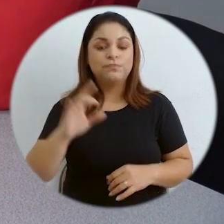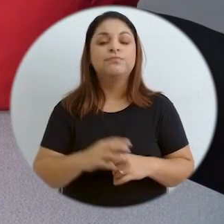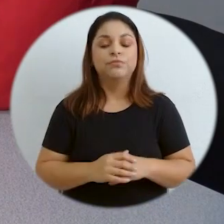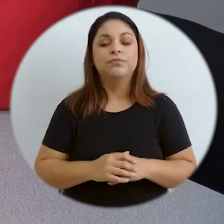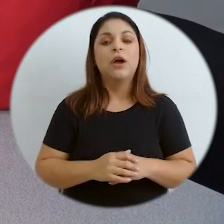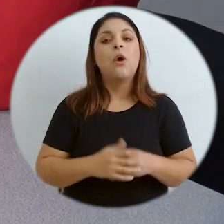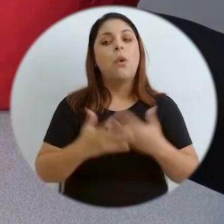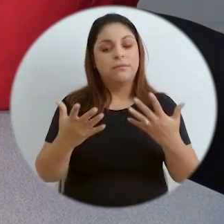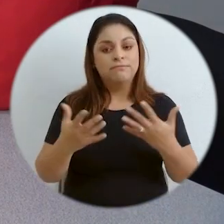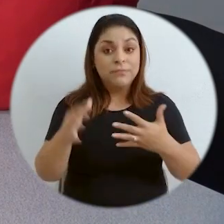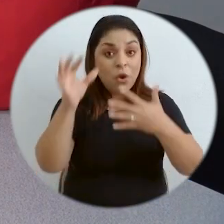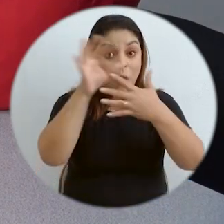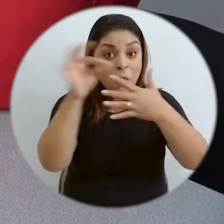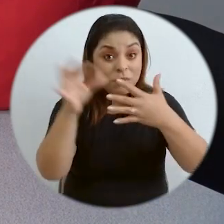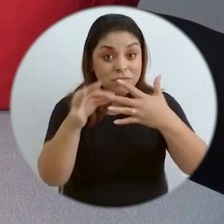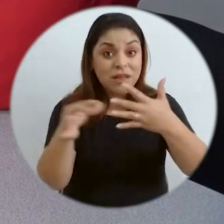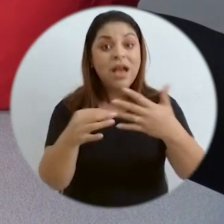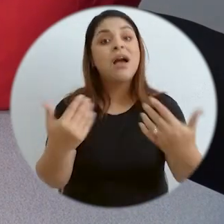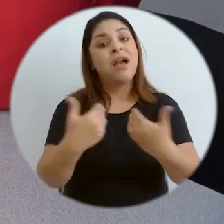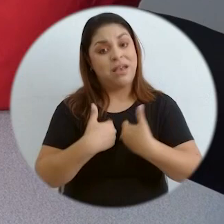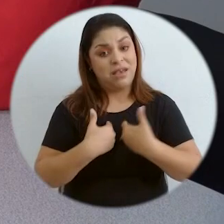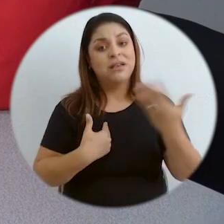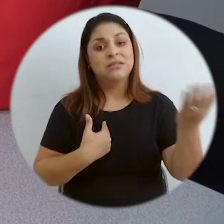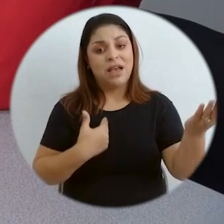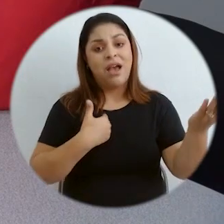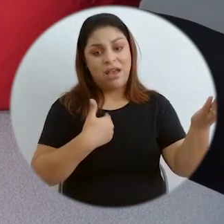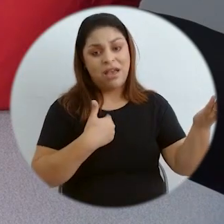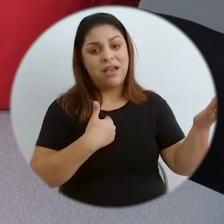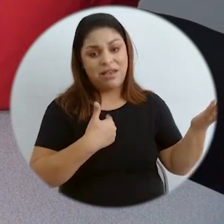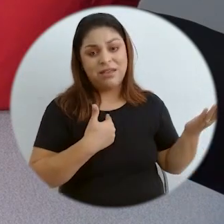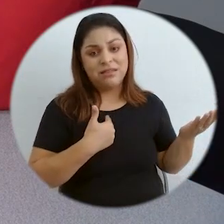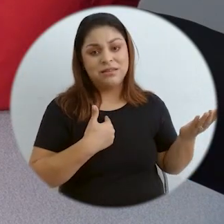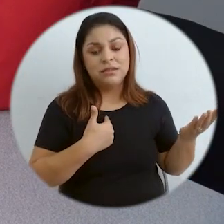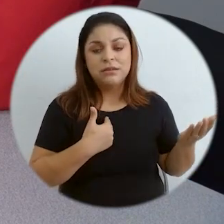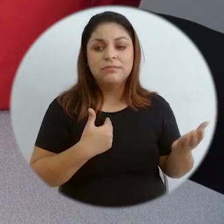2250-1508. Entonces, si lo vemos, opciones hay. No es